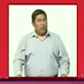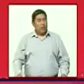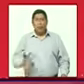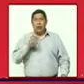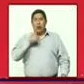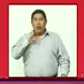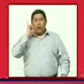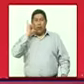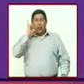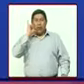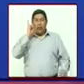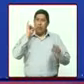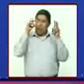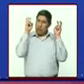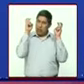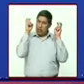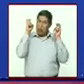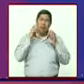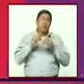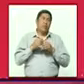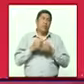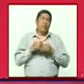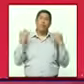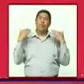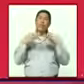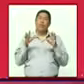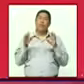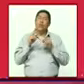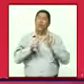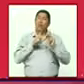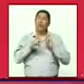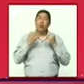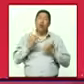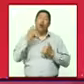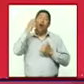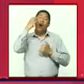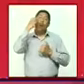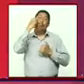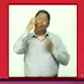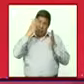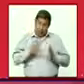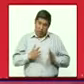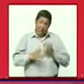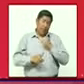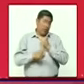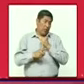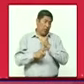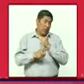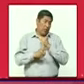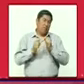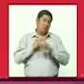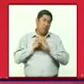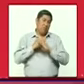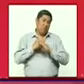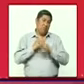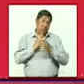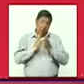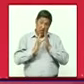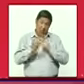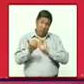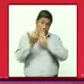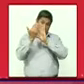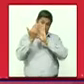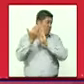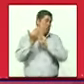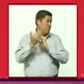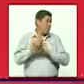Ayer fue el denominado Estado Mayor de Pueblo. Hoy los cocaleros, dirigentes cocaleros que condicionan el diálogo con el